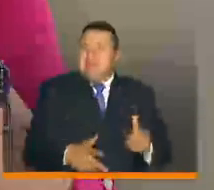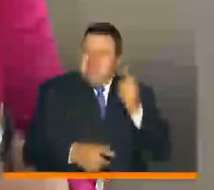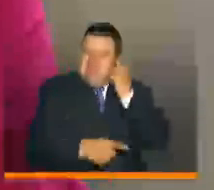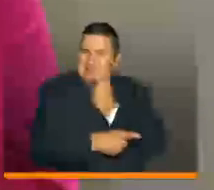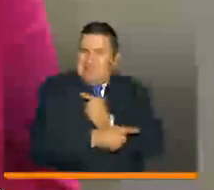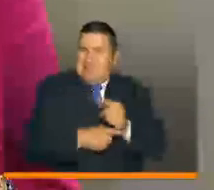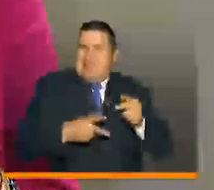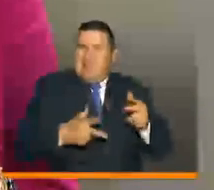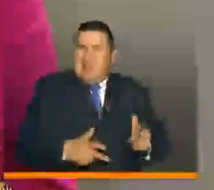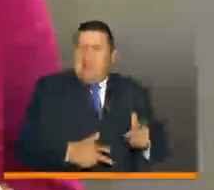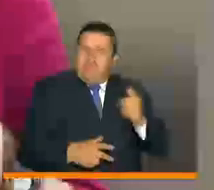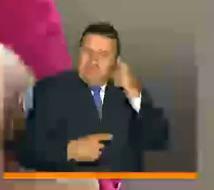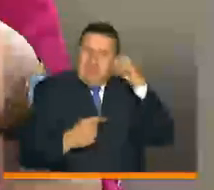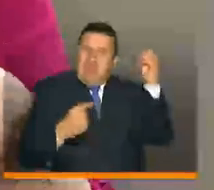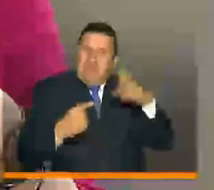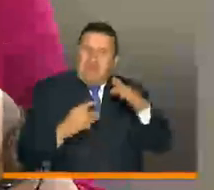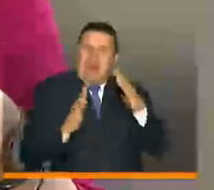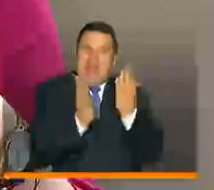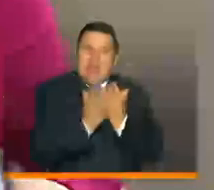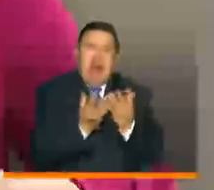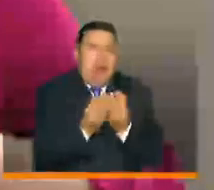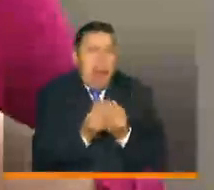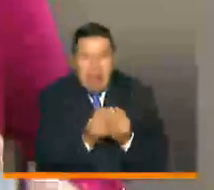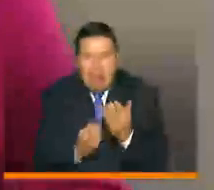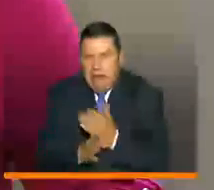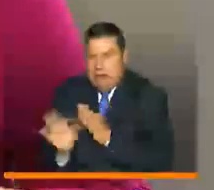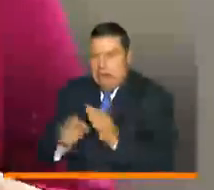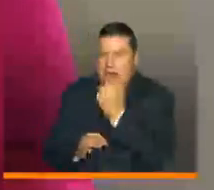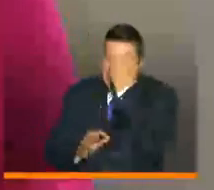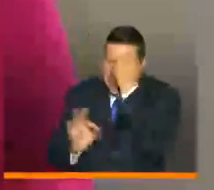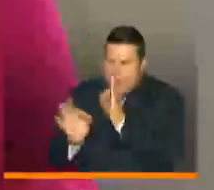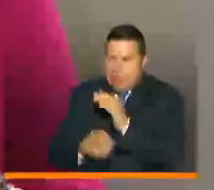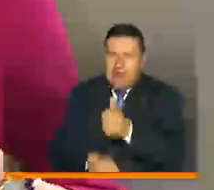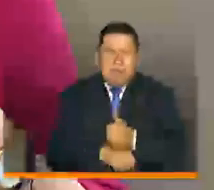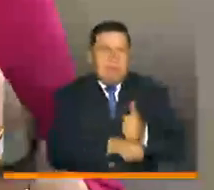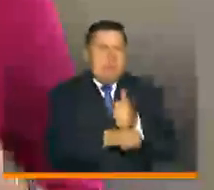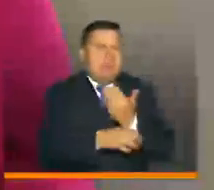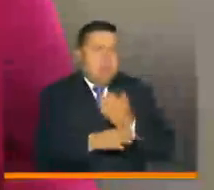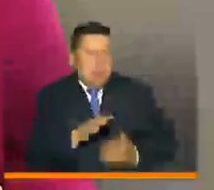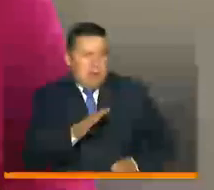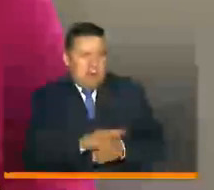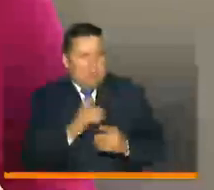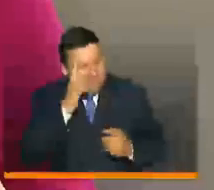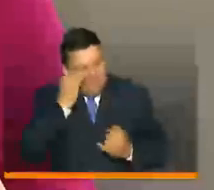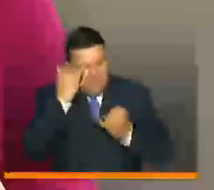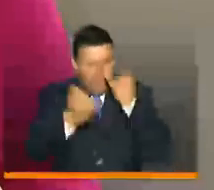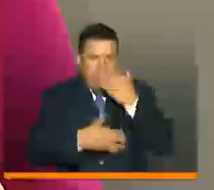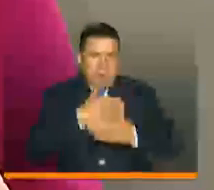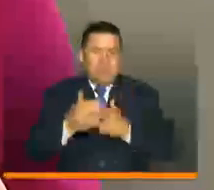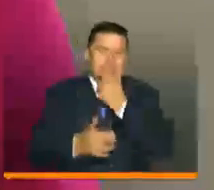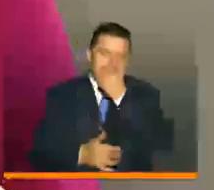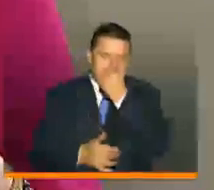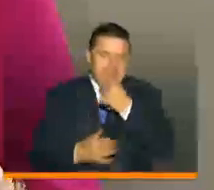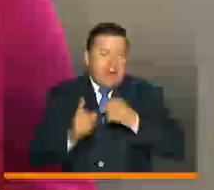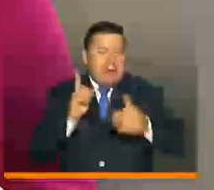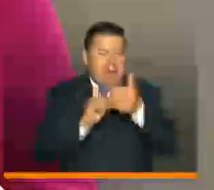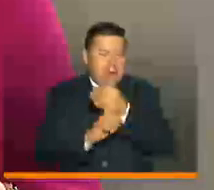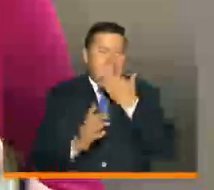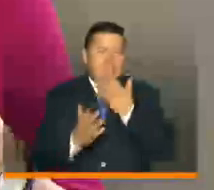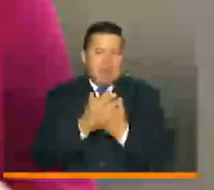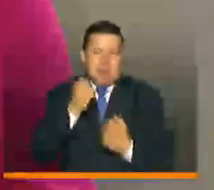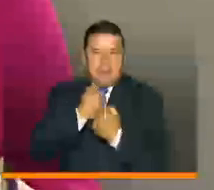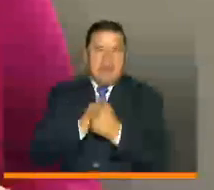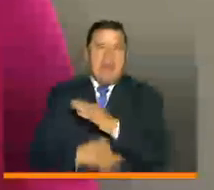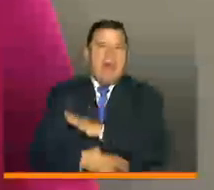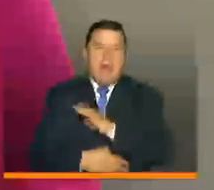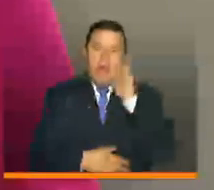aquí hablándoles del foro educativo, estaban también preparándose los maestros, los directivos para seguir innovando en este proceso. Y hemos encontrado gran apoyo